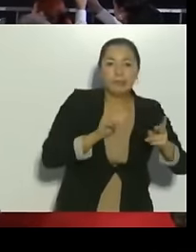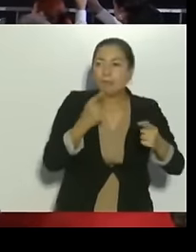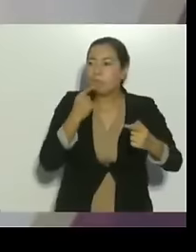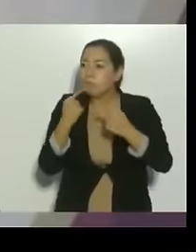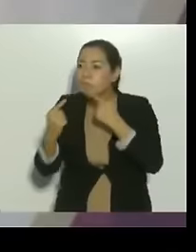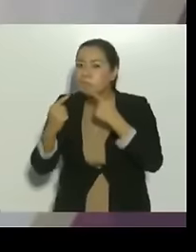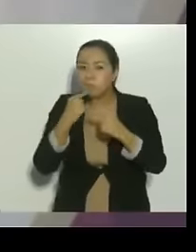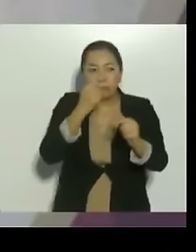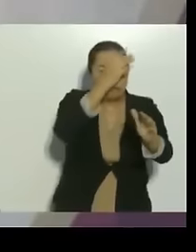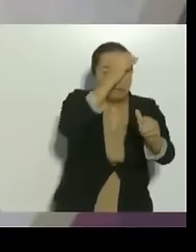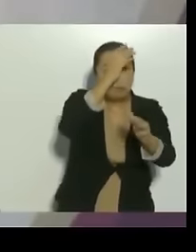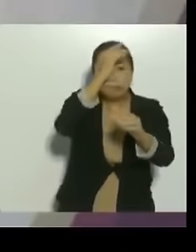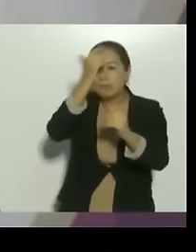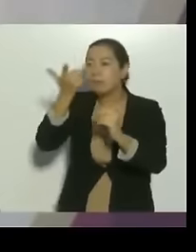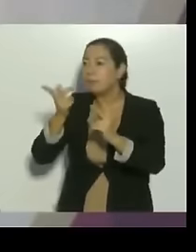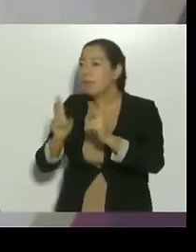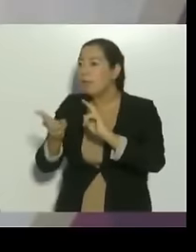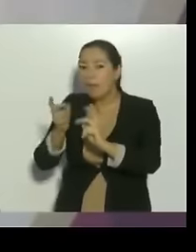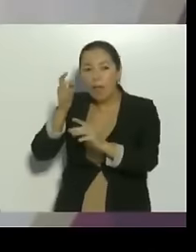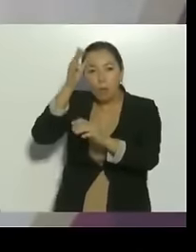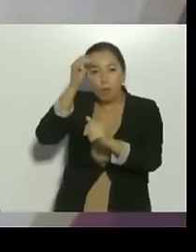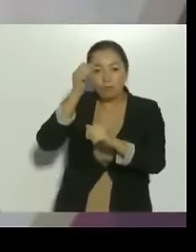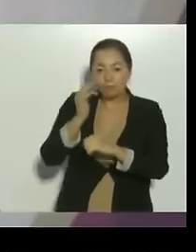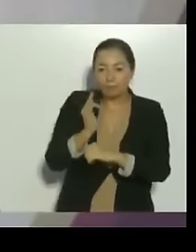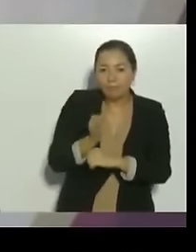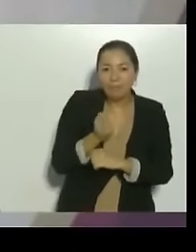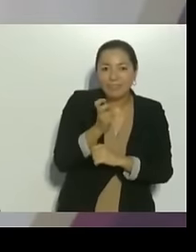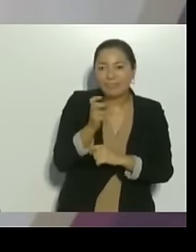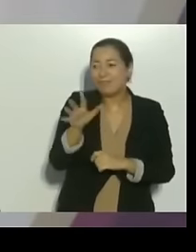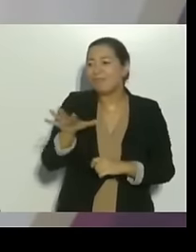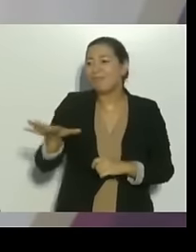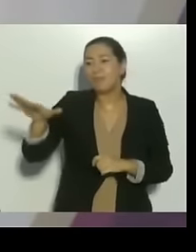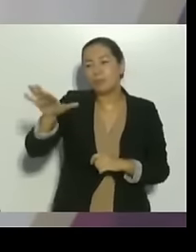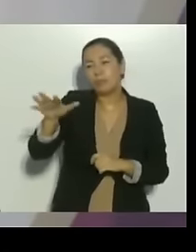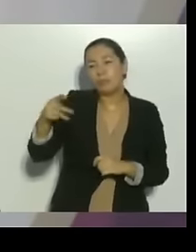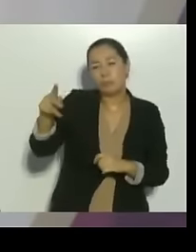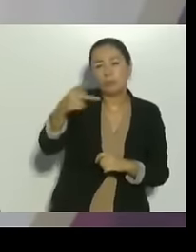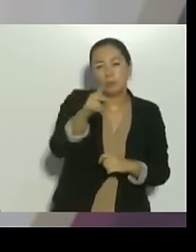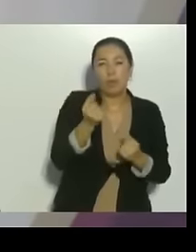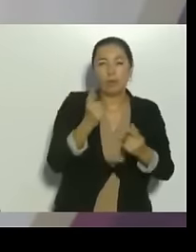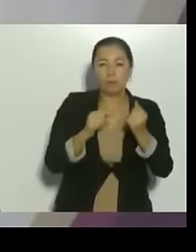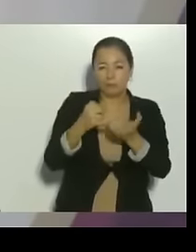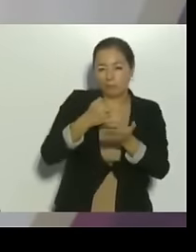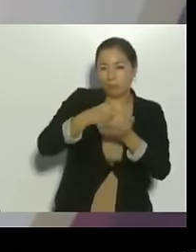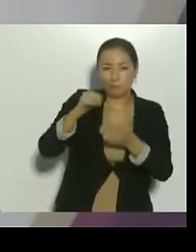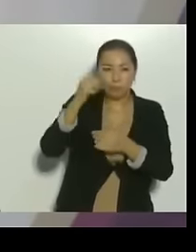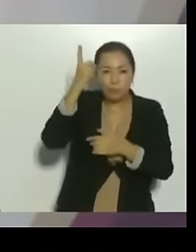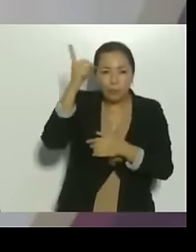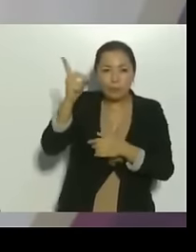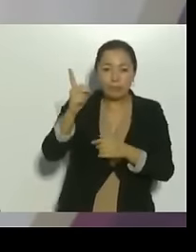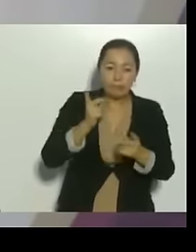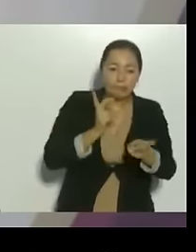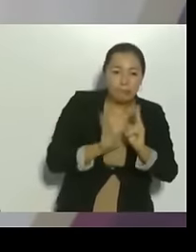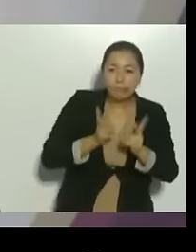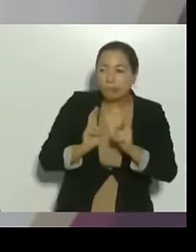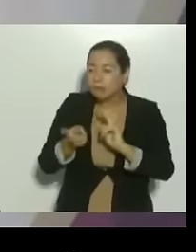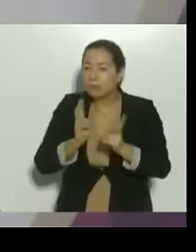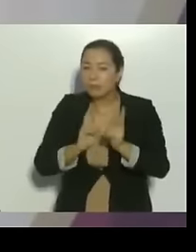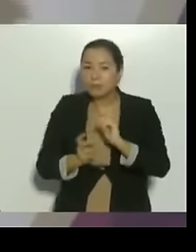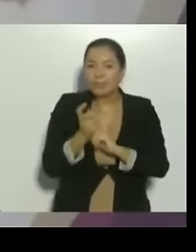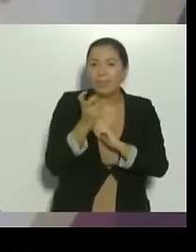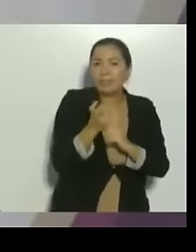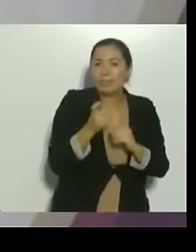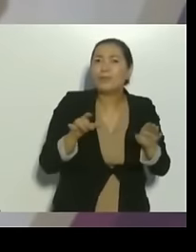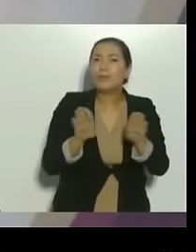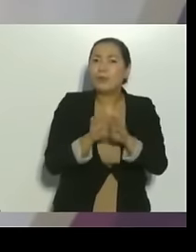ya tienes la capacidad de hacerlo y esto activa la economía y va haciendo que el país crezca de una o de otra manera pero nadie se había puesto a pensar en activar a